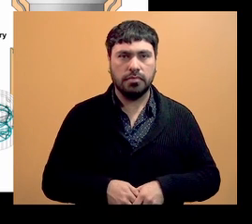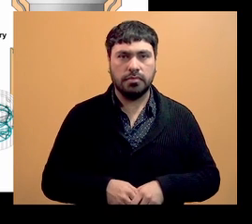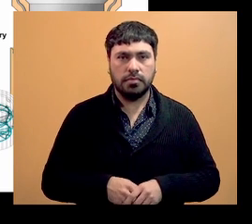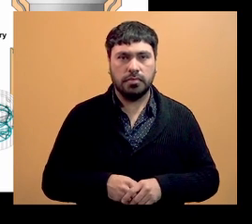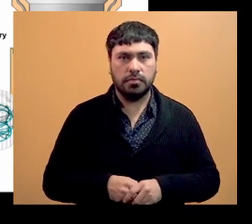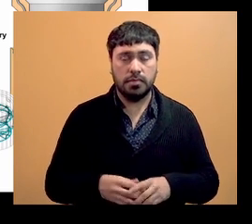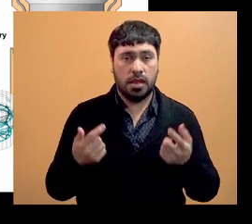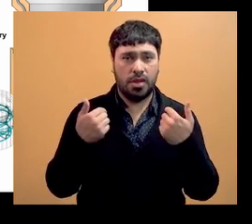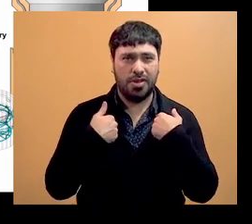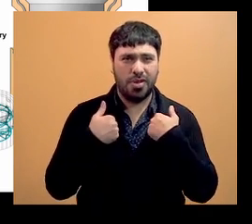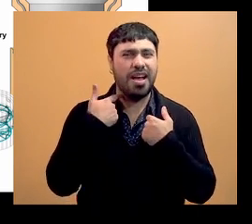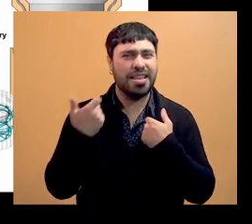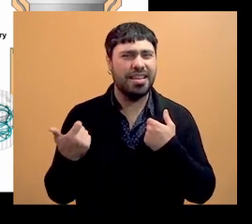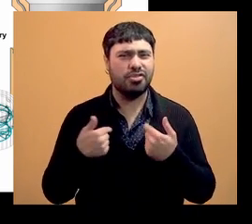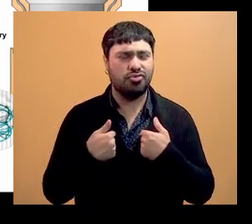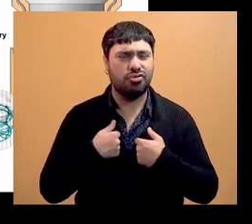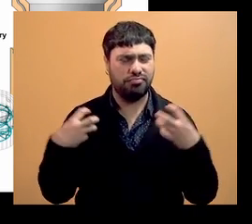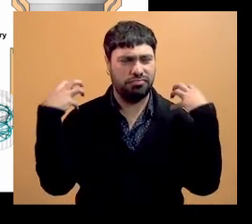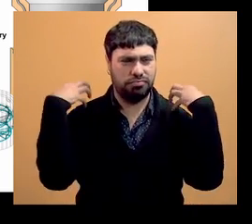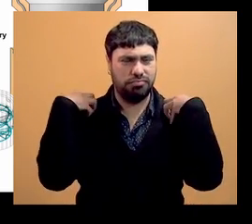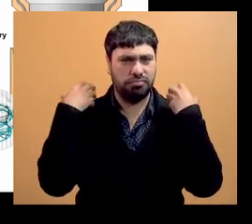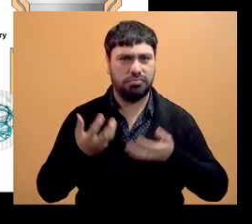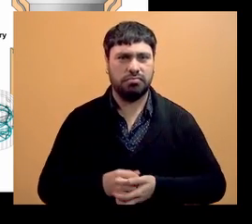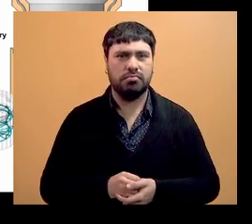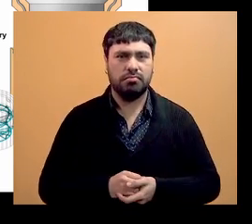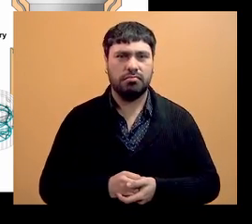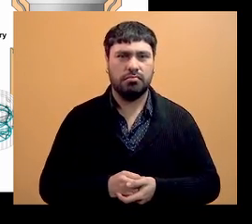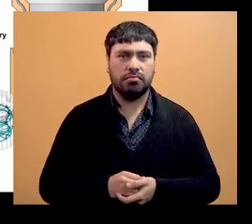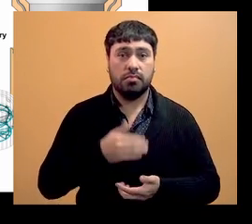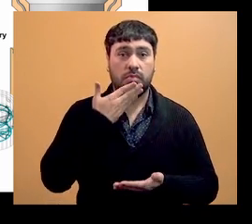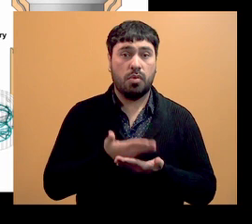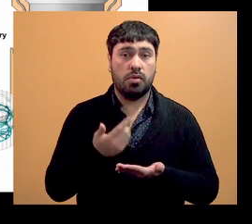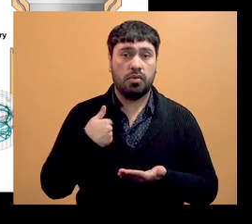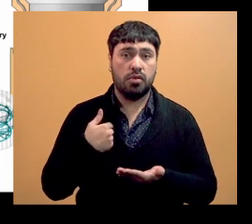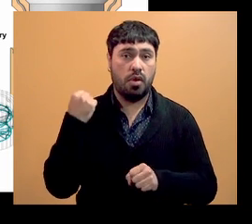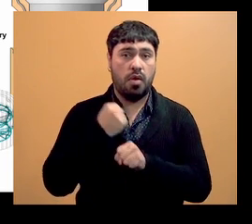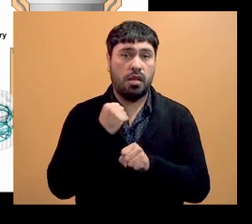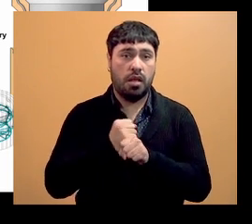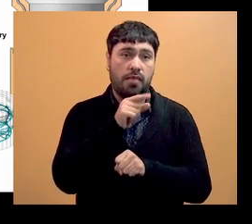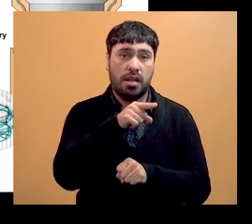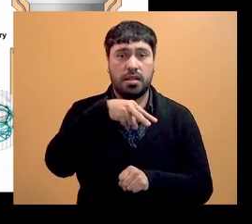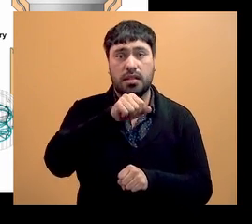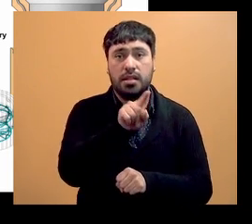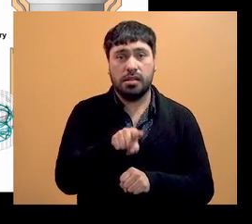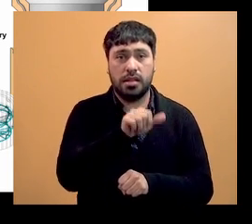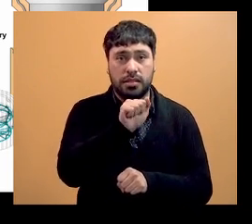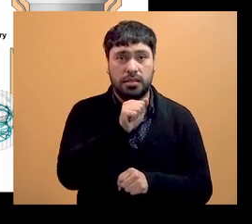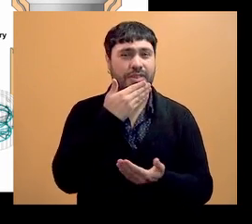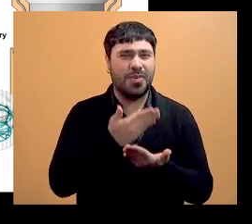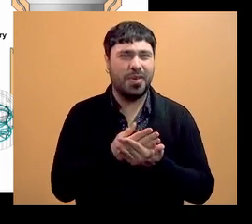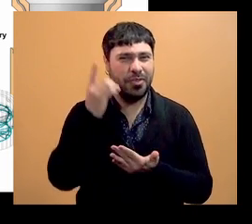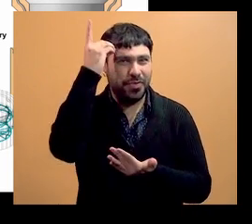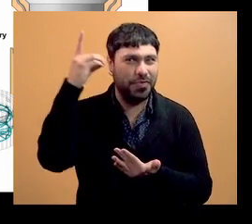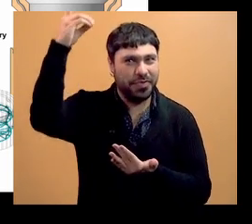lo que me tocó a mí poder ver y también participar durante mi estadía en Estados Unidos en el doctorado, por un lado tuvo que ver